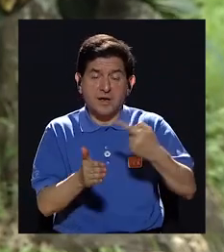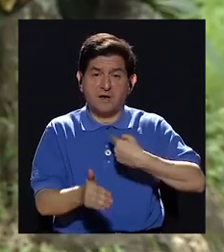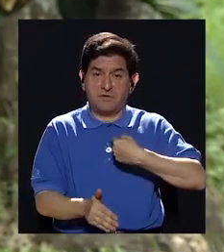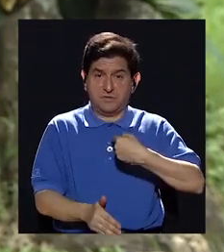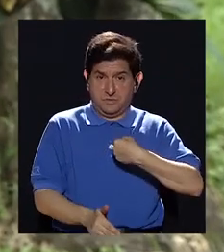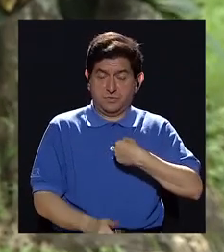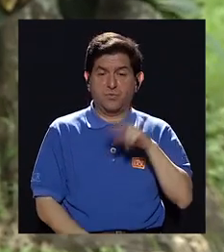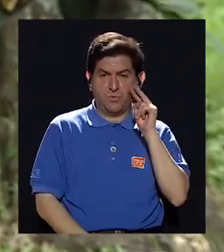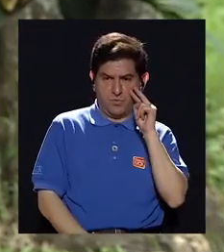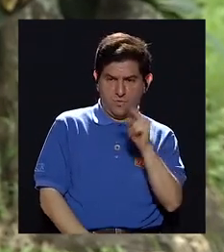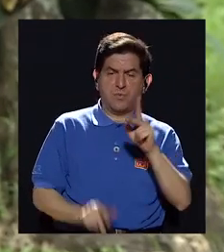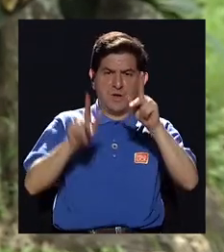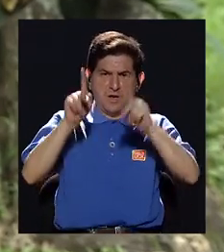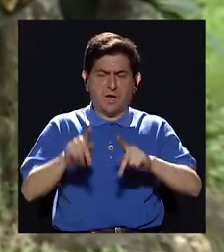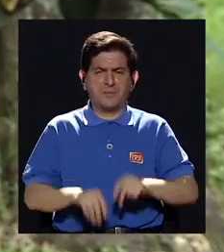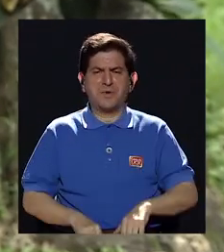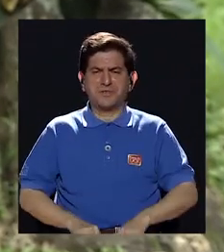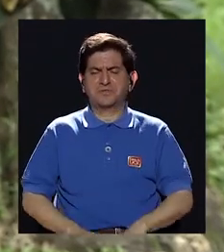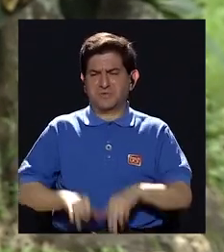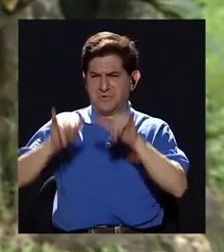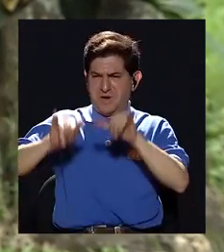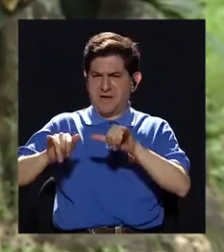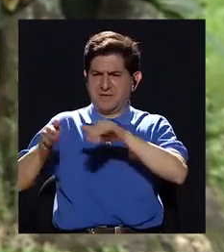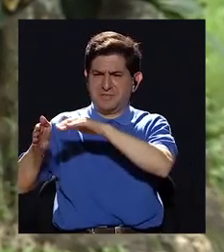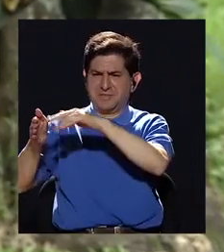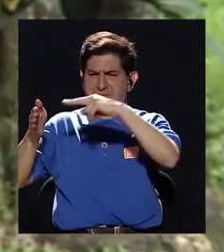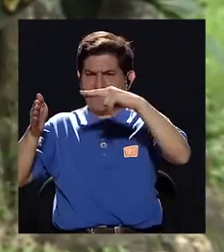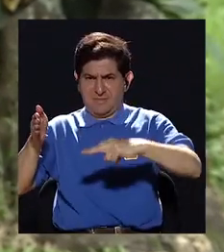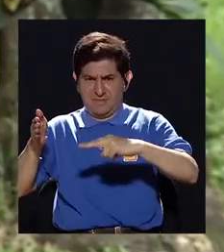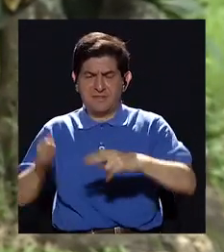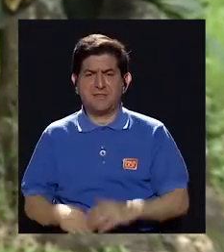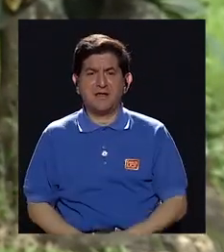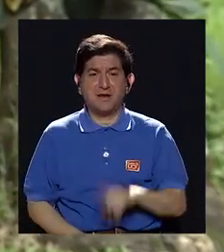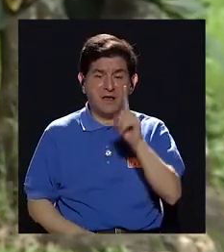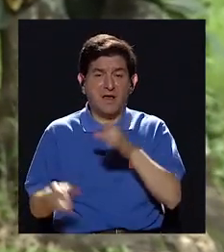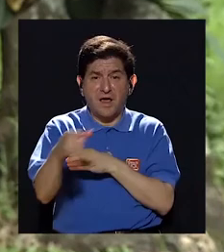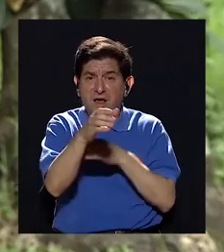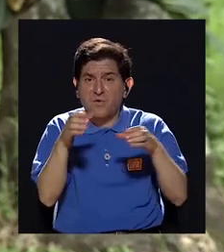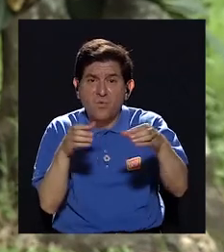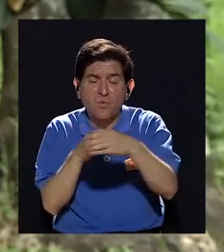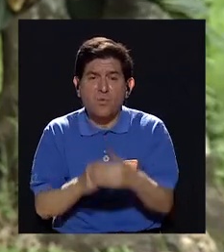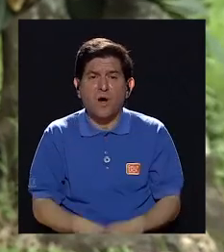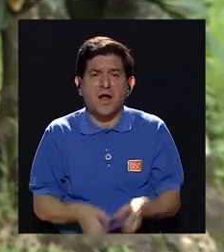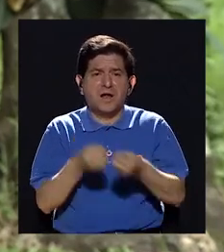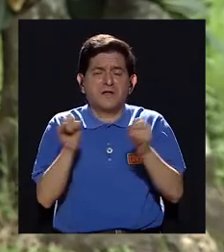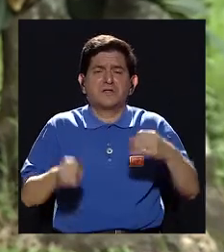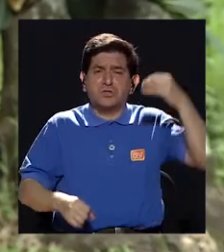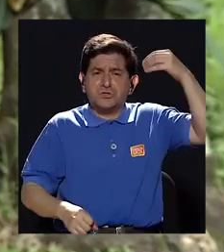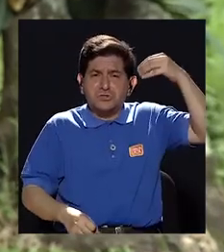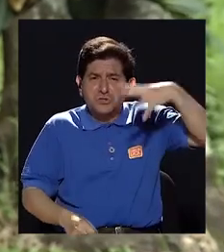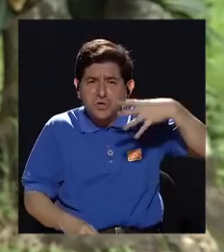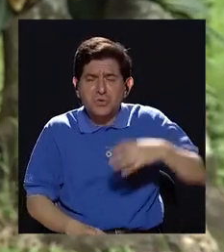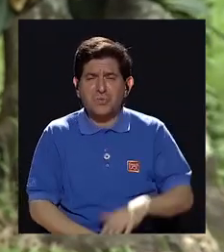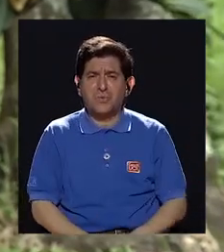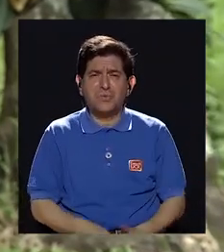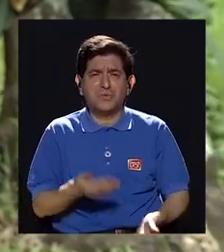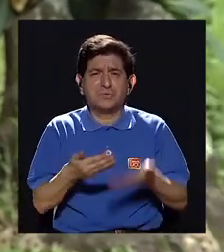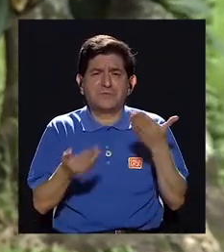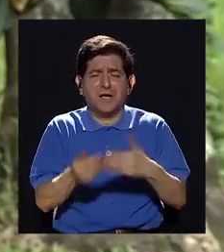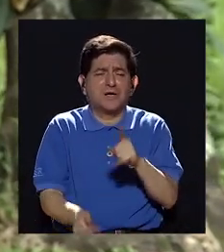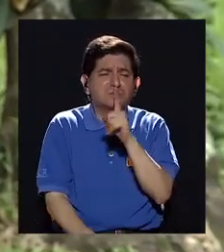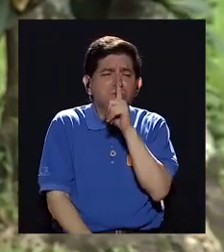alguna ocasión le ha tocado ver a una persona encamada dentro del cuarto y casi que es sin luz,